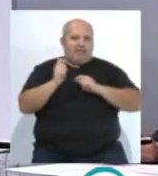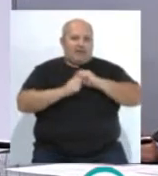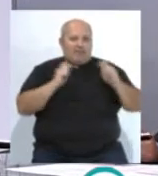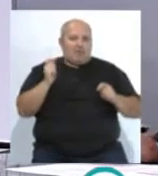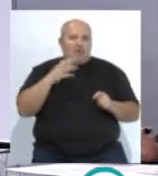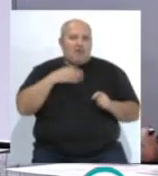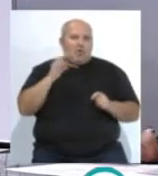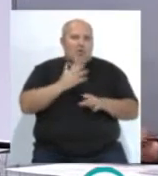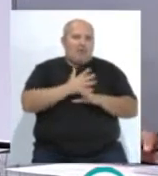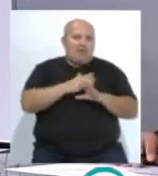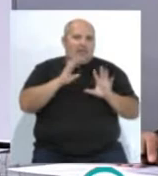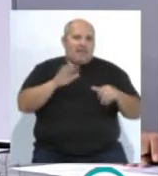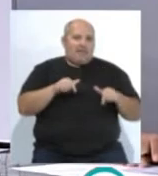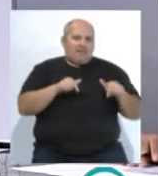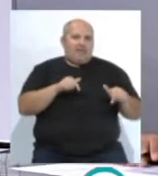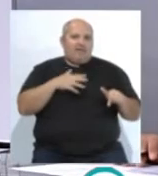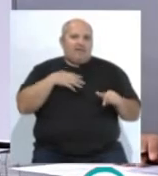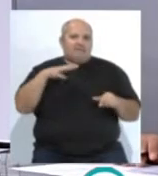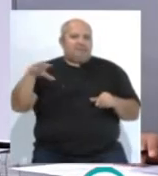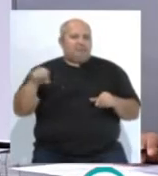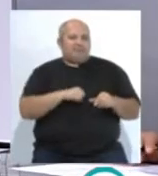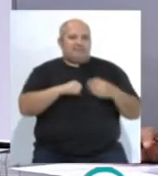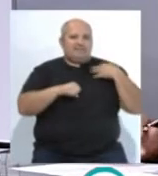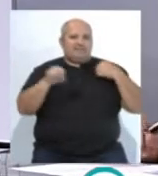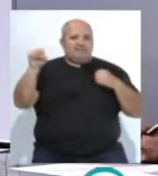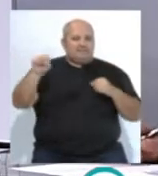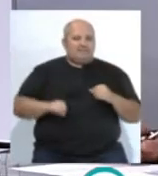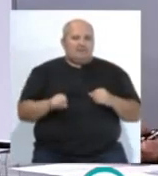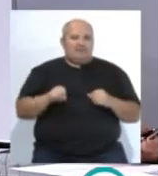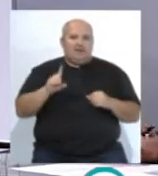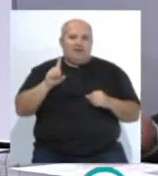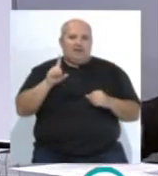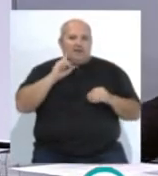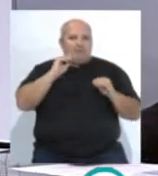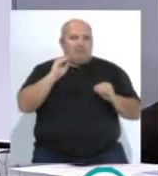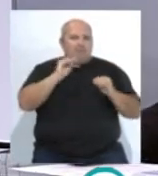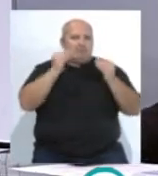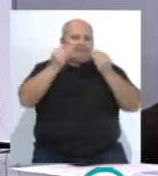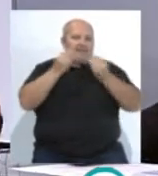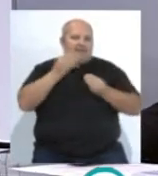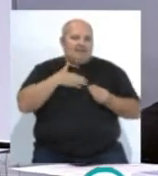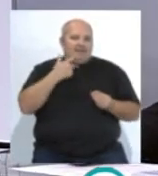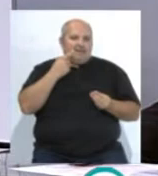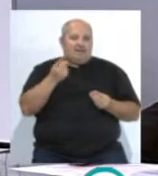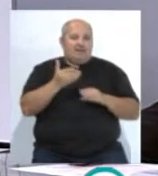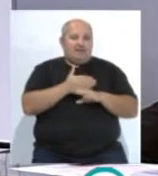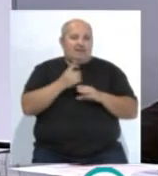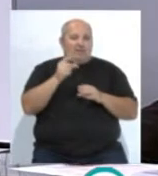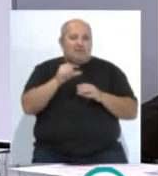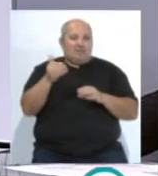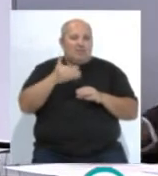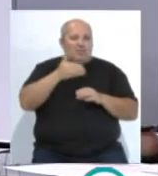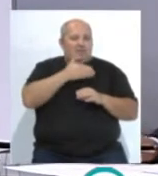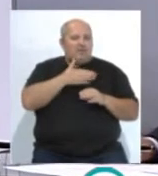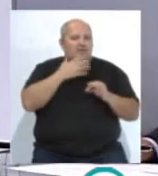o caso de la jugada del Cádiz, donde el agarrón es flagrante a Lequín, entonces te hace pensar un poquito. Y como ya dije en semanas